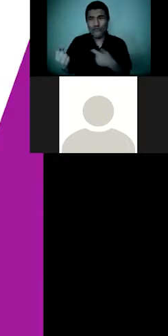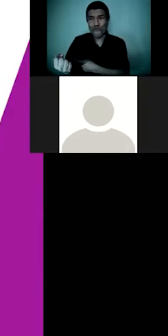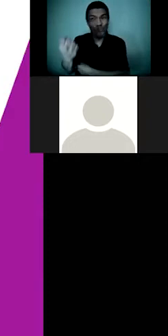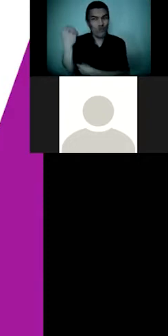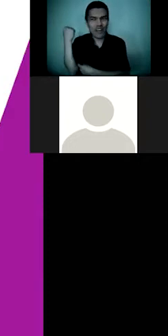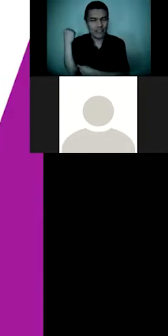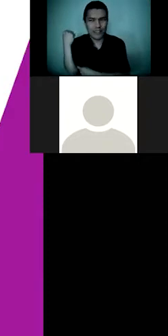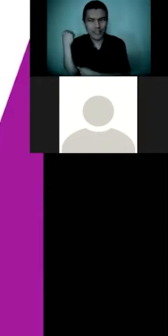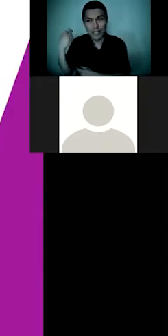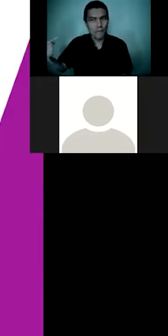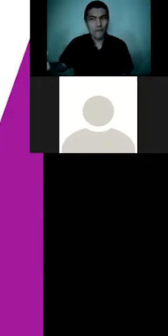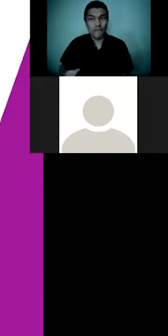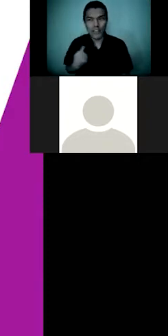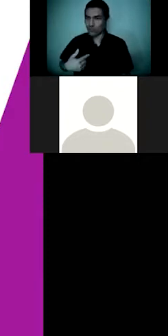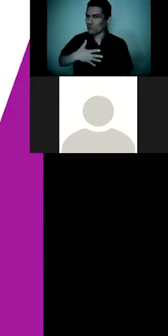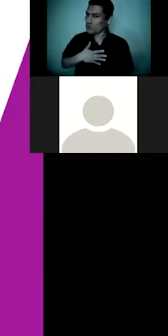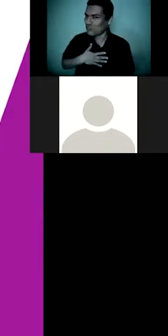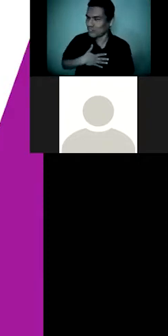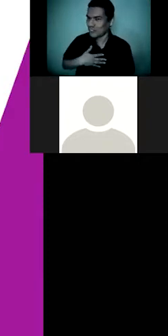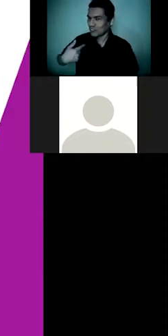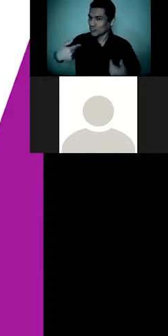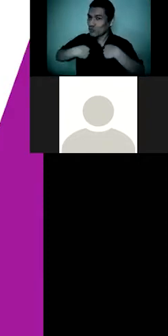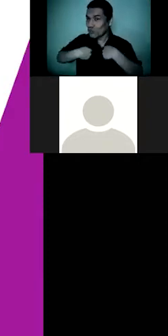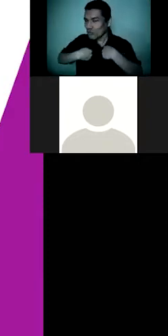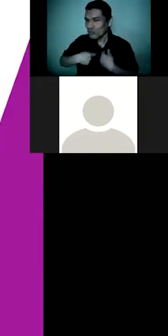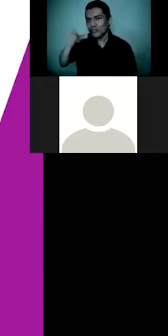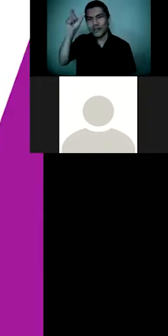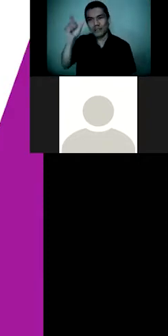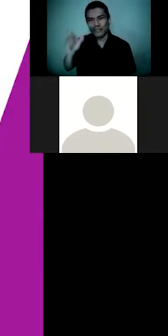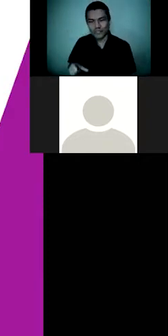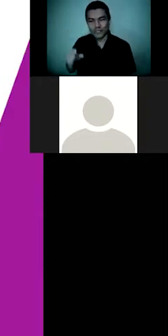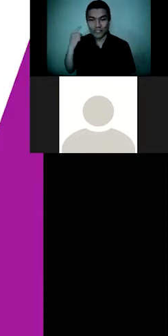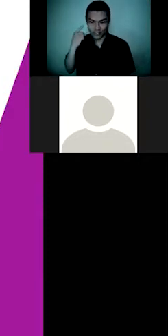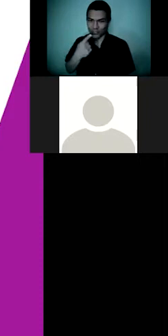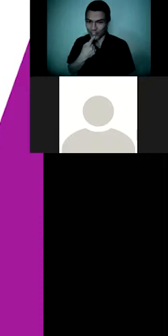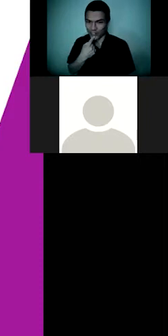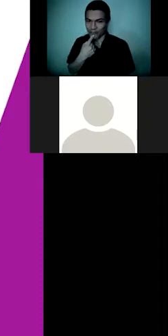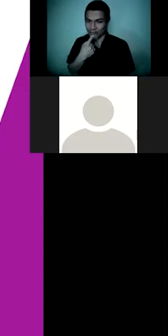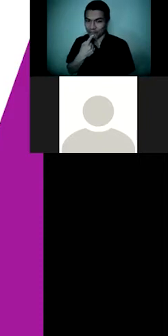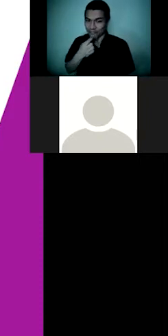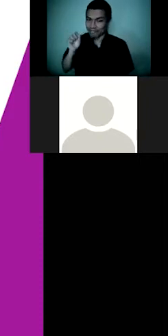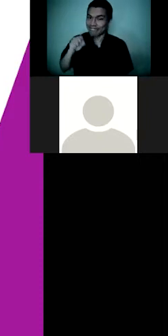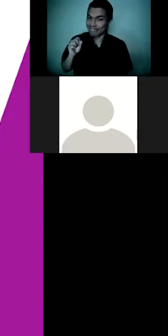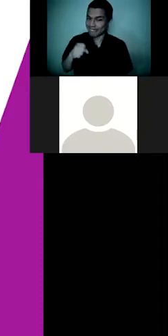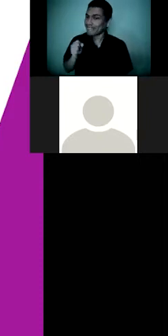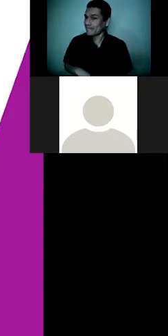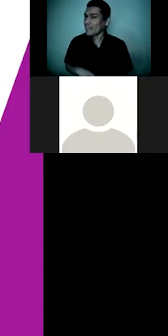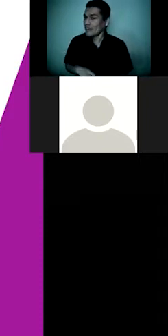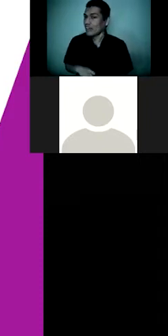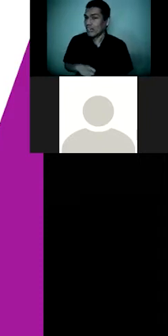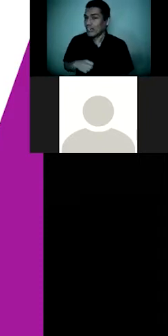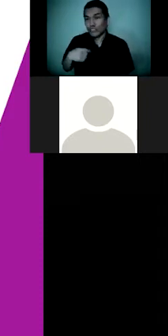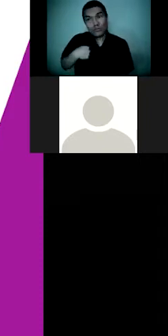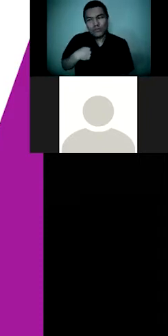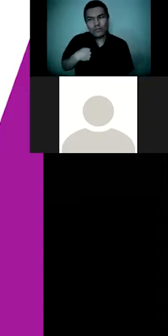esa palabra. Es una palabra muy fuerte para mí y me ofende. Yo soy una persona sorda,